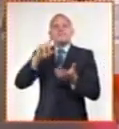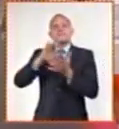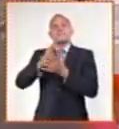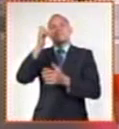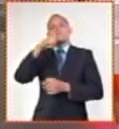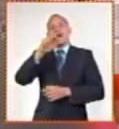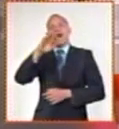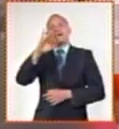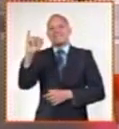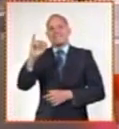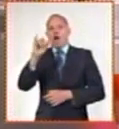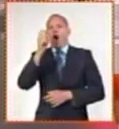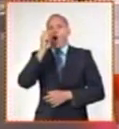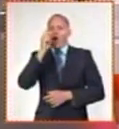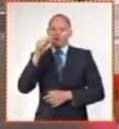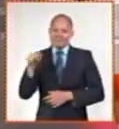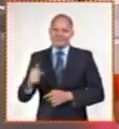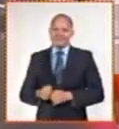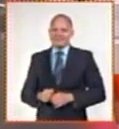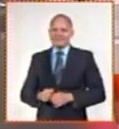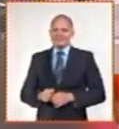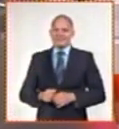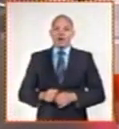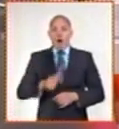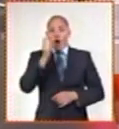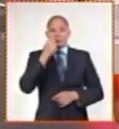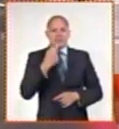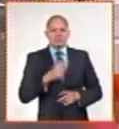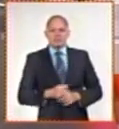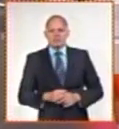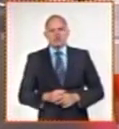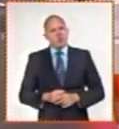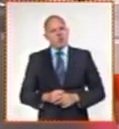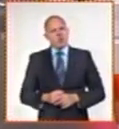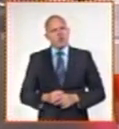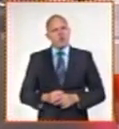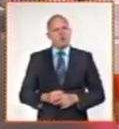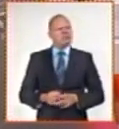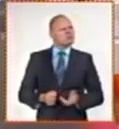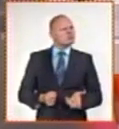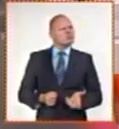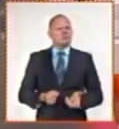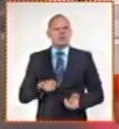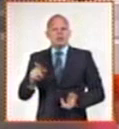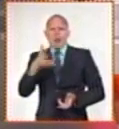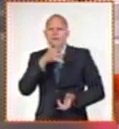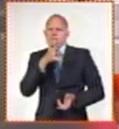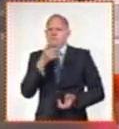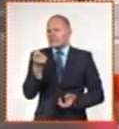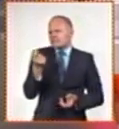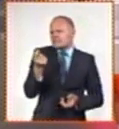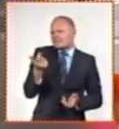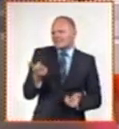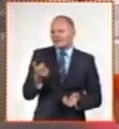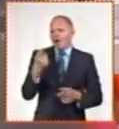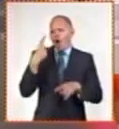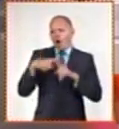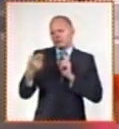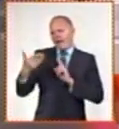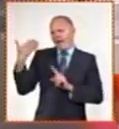Claro, hay demasiados puntos en comunes. Nosotros después podríamos hablar incluso a todo lo que sucedió con Sergio Moro y